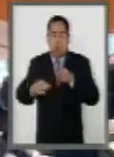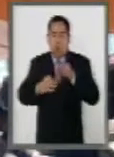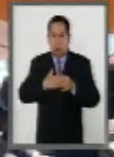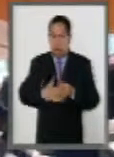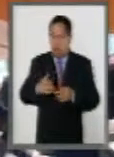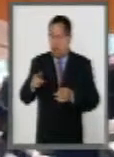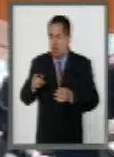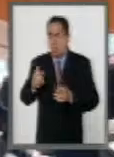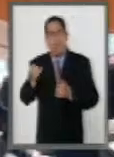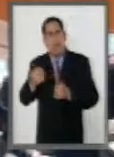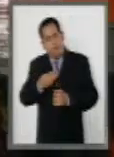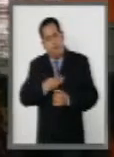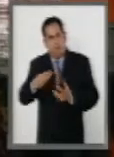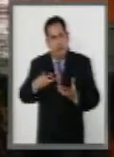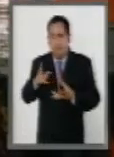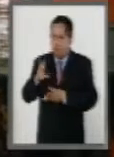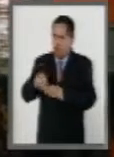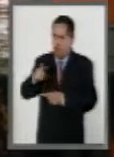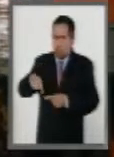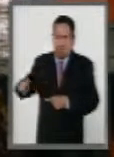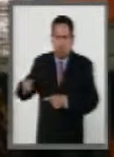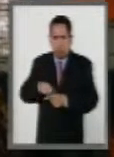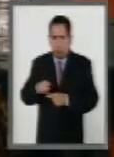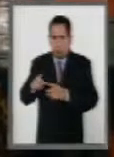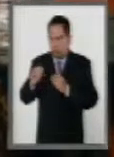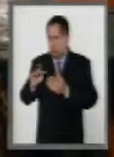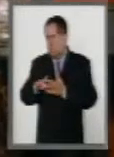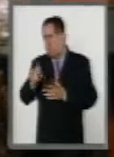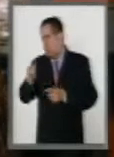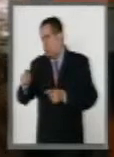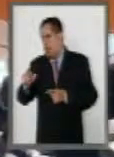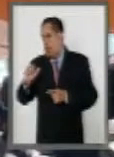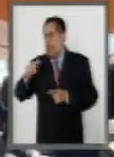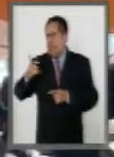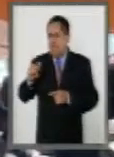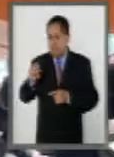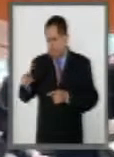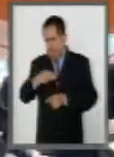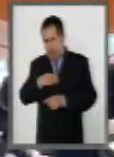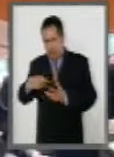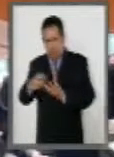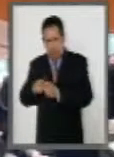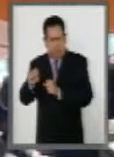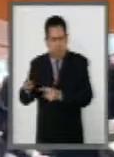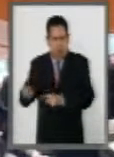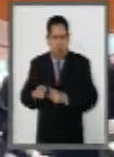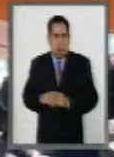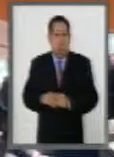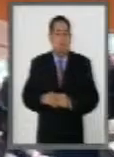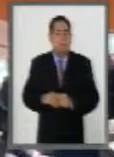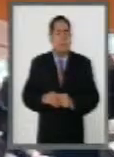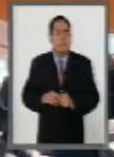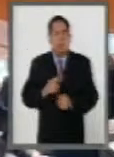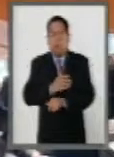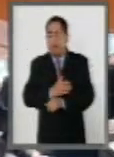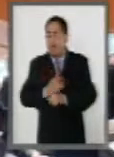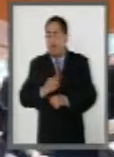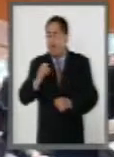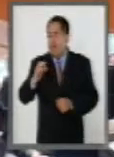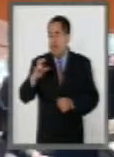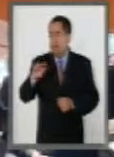y a todos los integrantes de la misma, por supuesto también a la de Angélica, a la compañera Cristina,